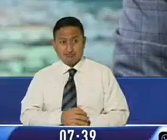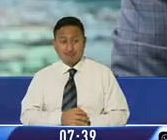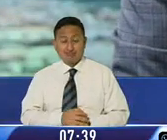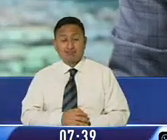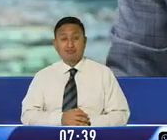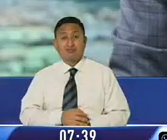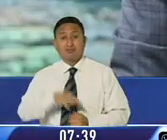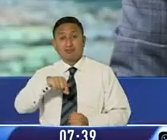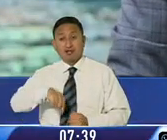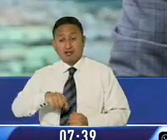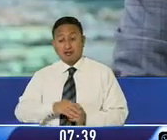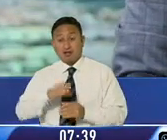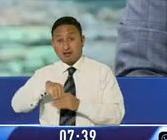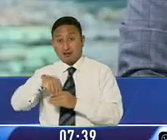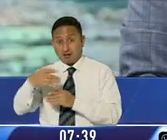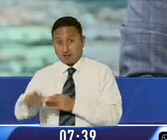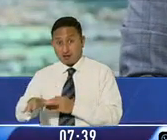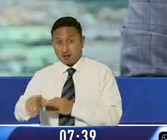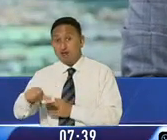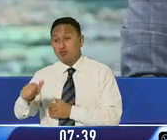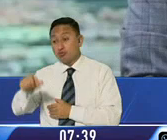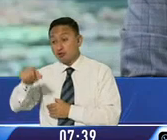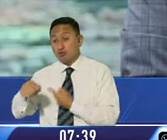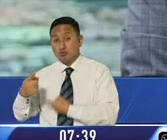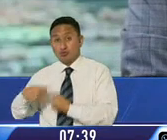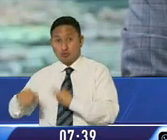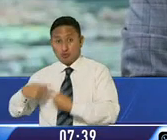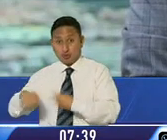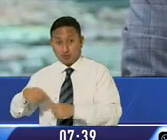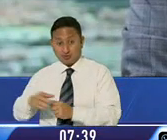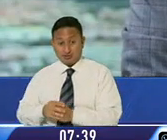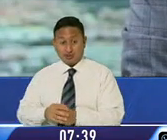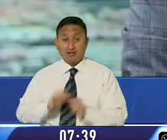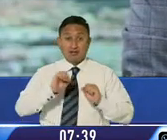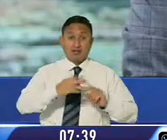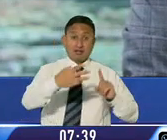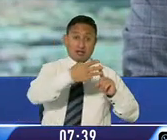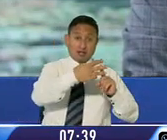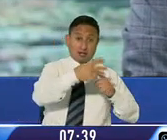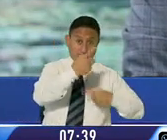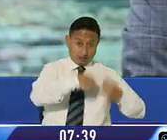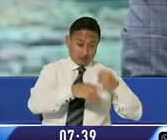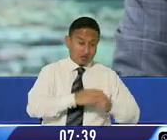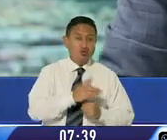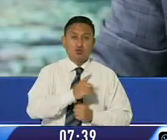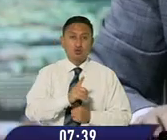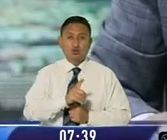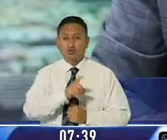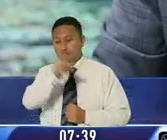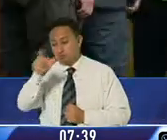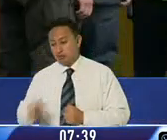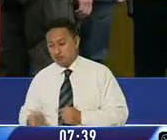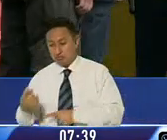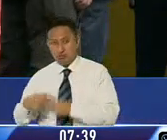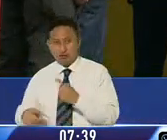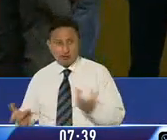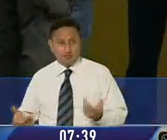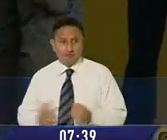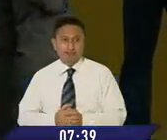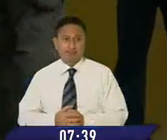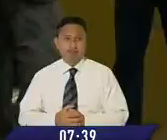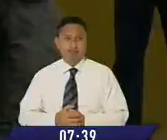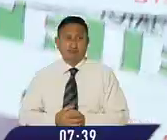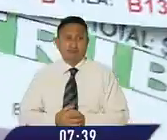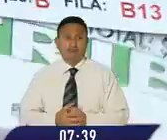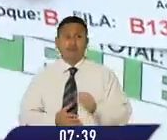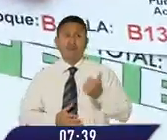hemos tenido reventa, con lo cual no se cumplió con la venta nominal, es decir, la venta en línea que dice el protocolo. Por otro lado, el